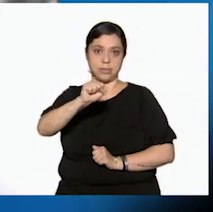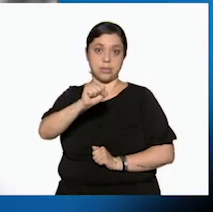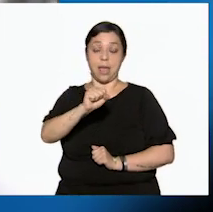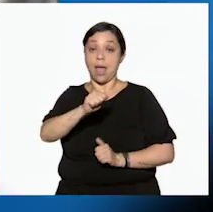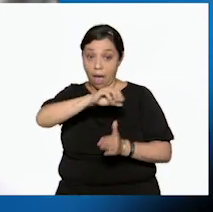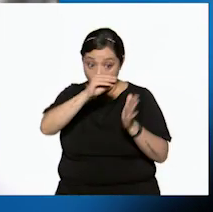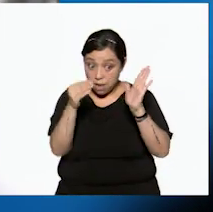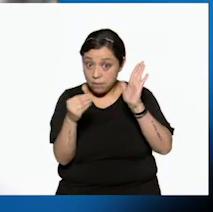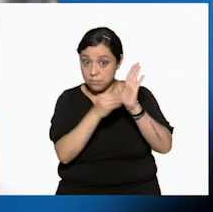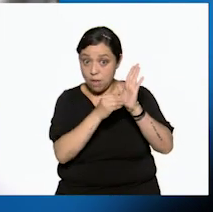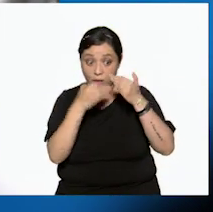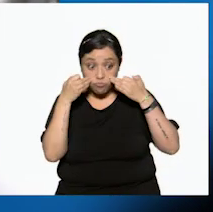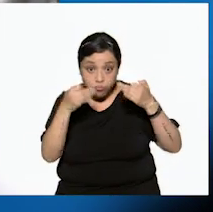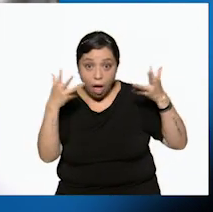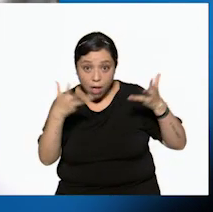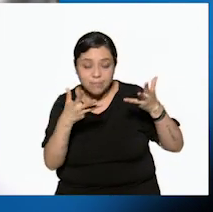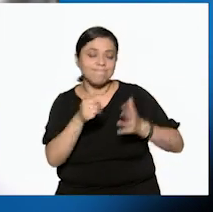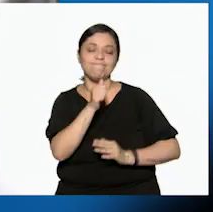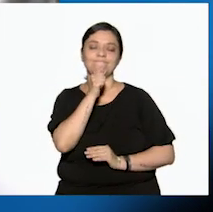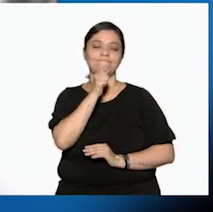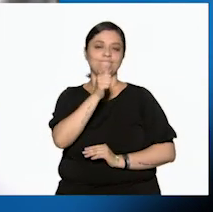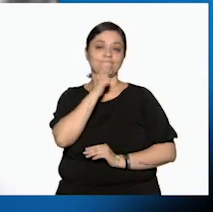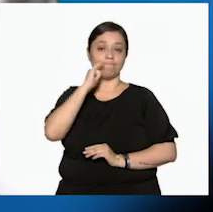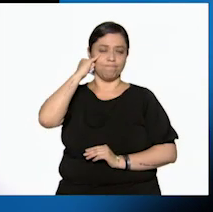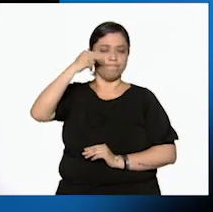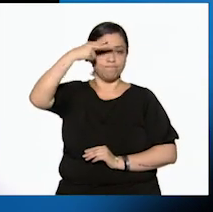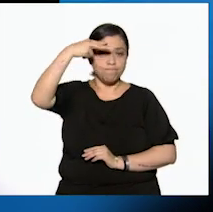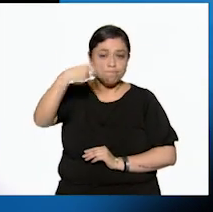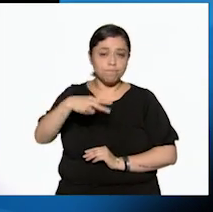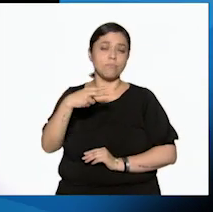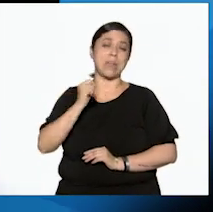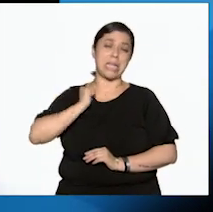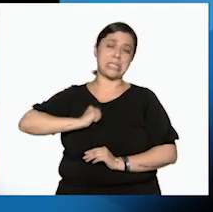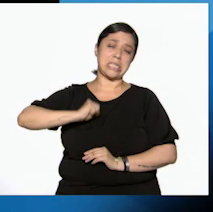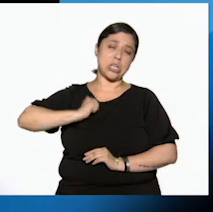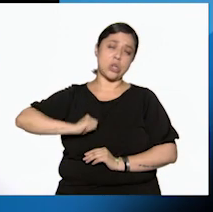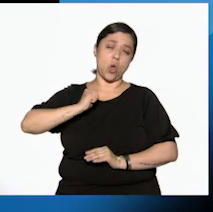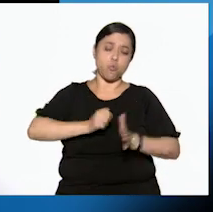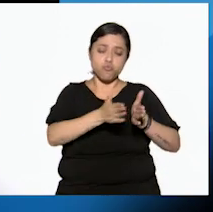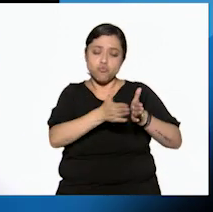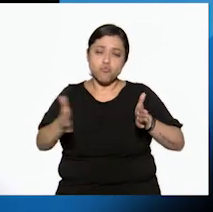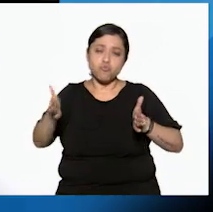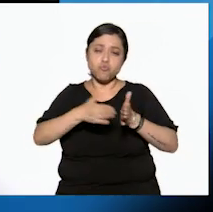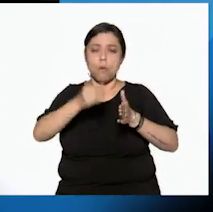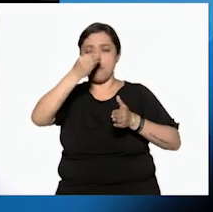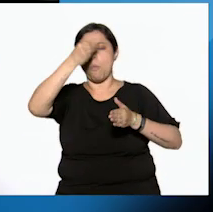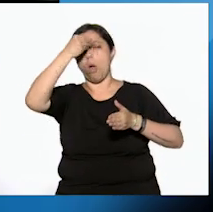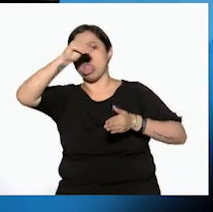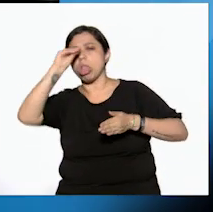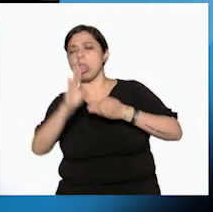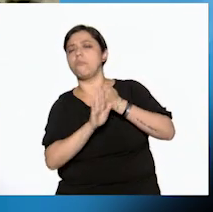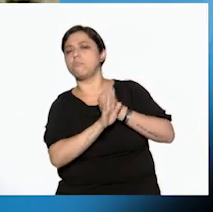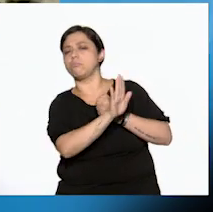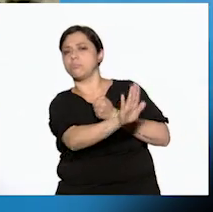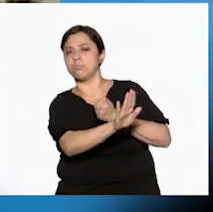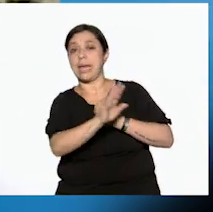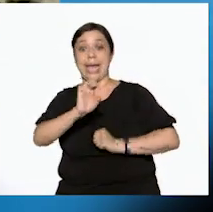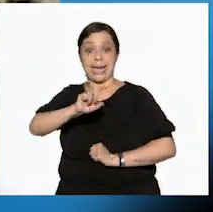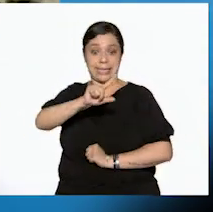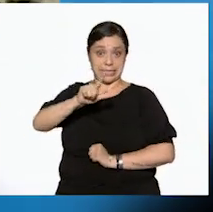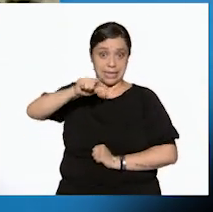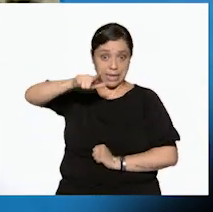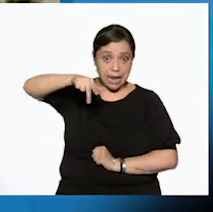no se cumplen. Los indígenas mexicanos vivieron por siglos en el olvido y la marginación. El movimiento